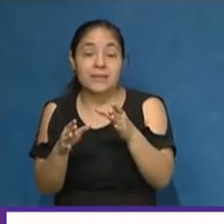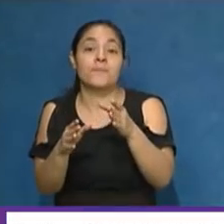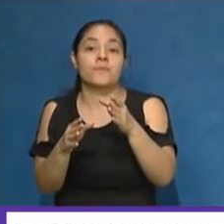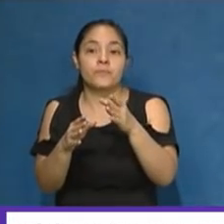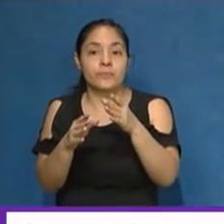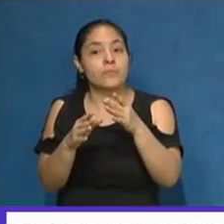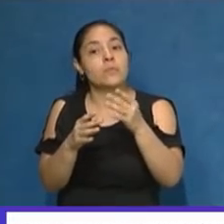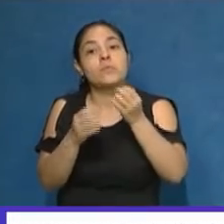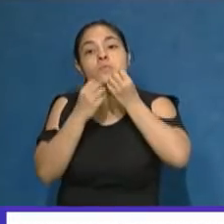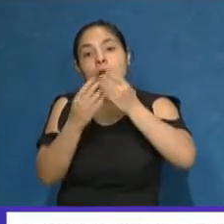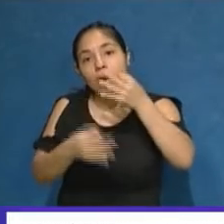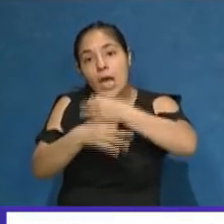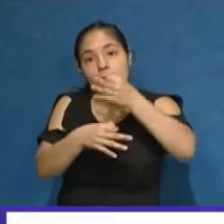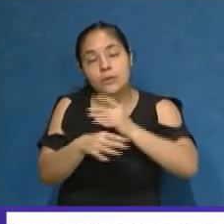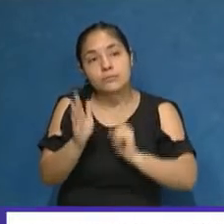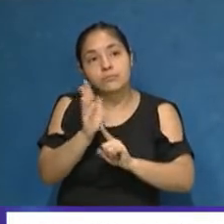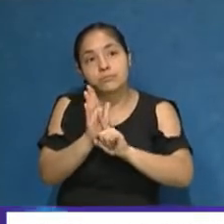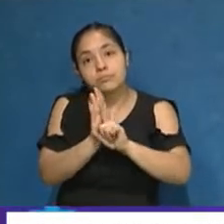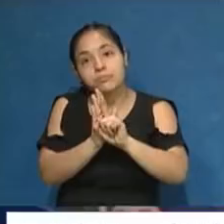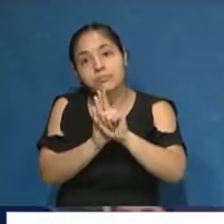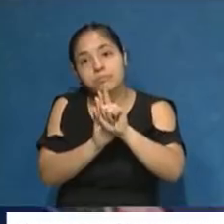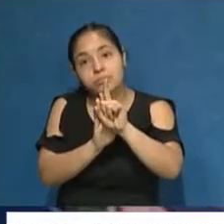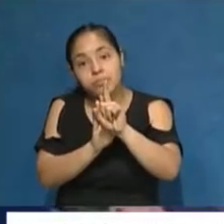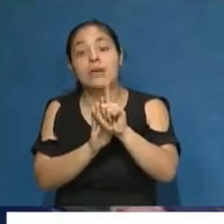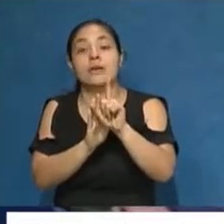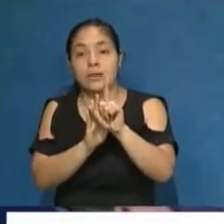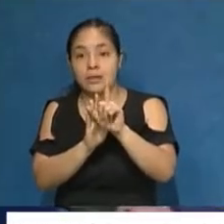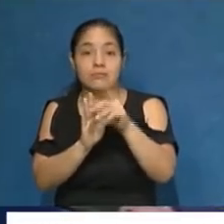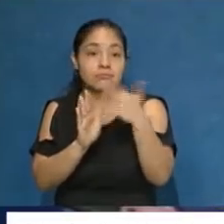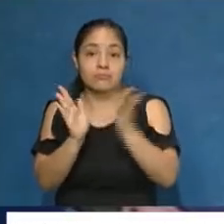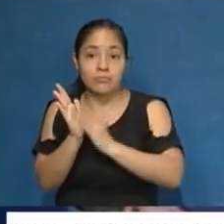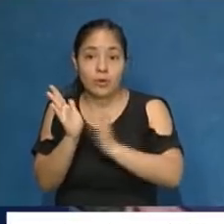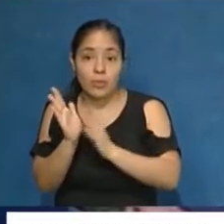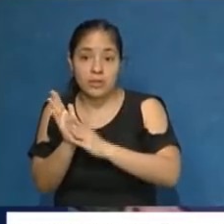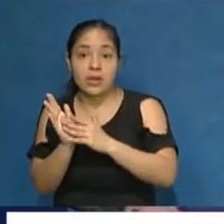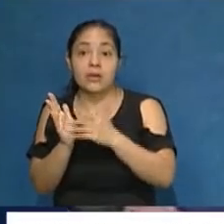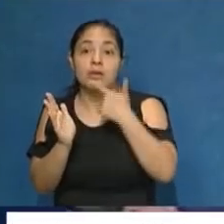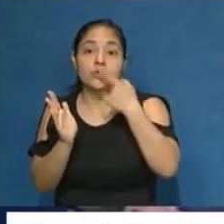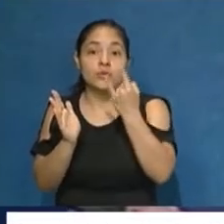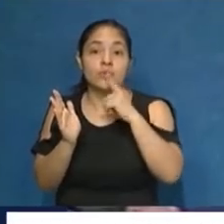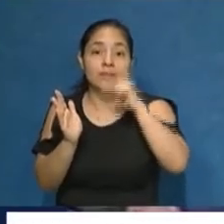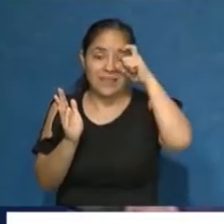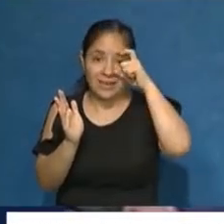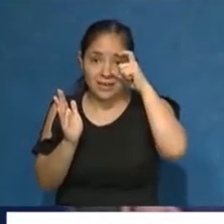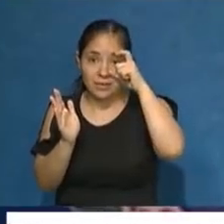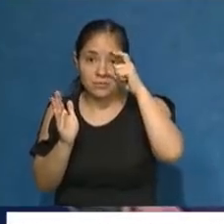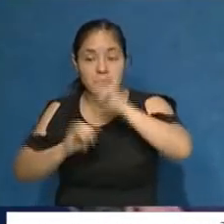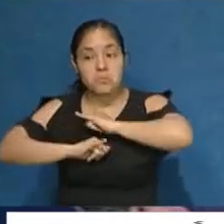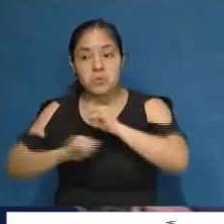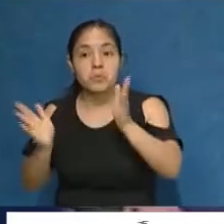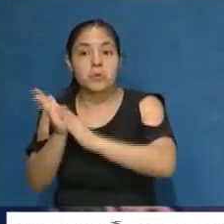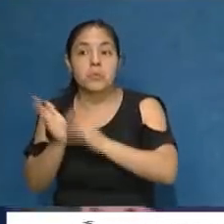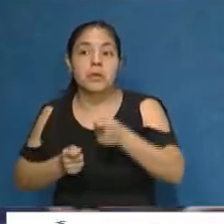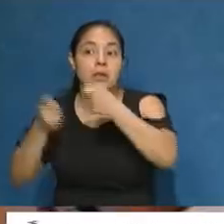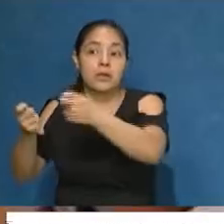hacia arriba, con mayor inversión en todo, con una propuesta al SUTE que va a ser muy interesante que los docentes la conozcan, porque son las